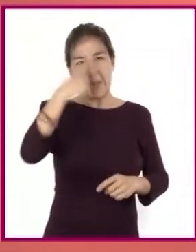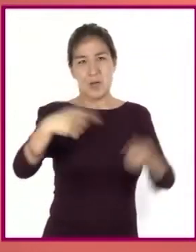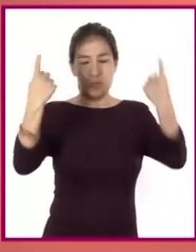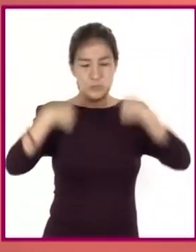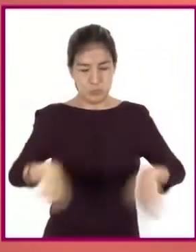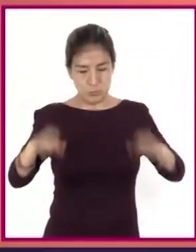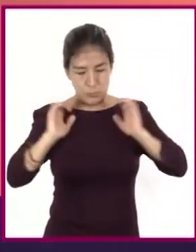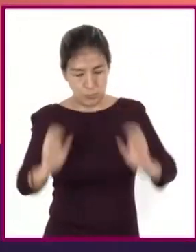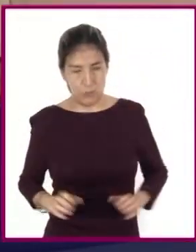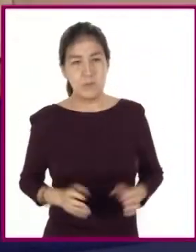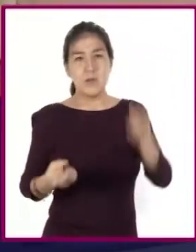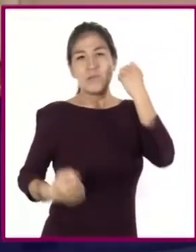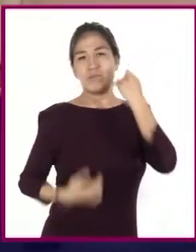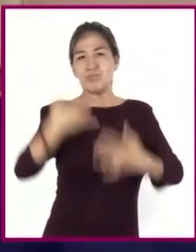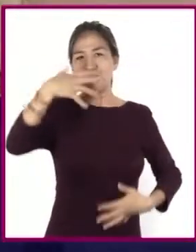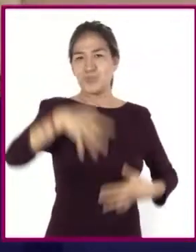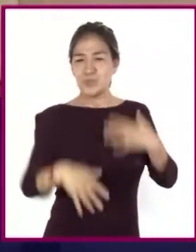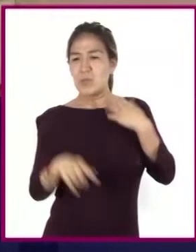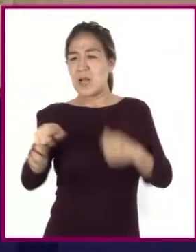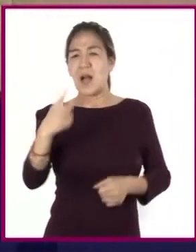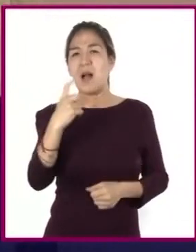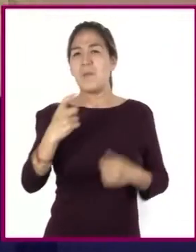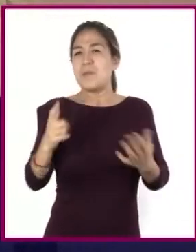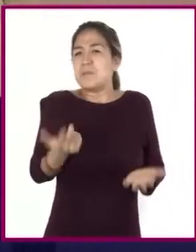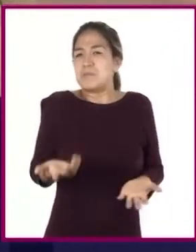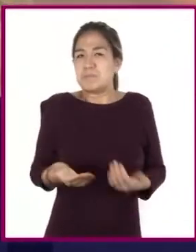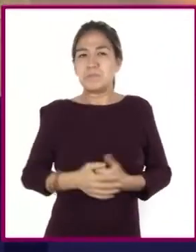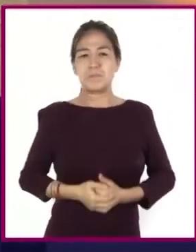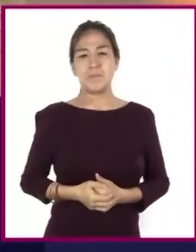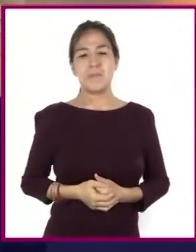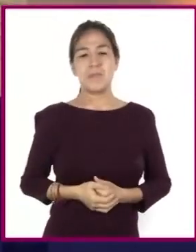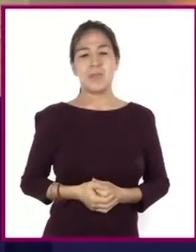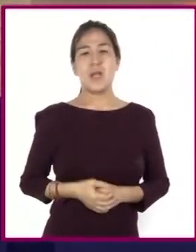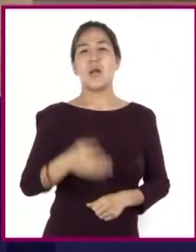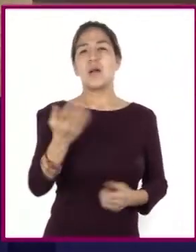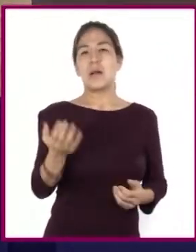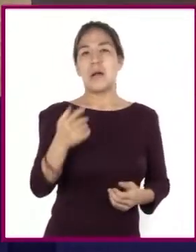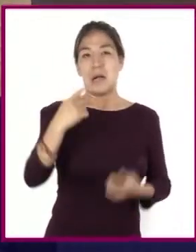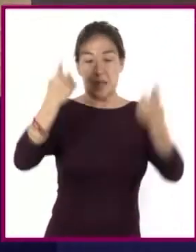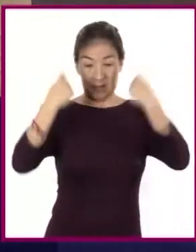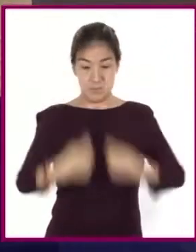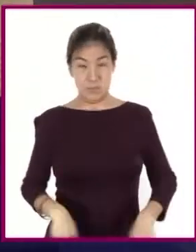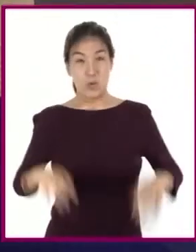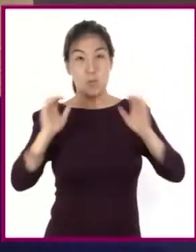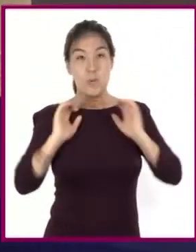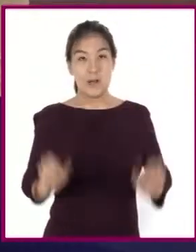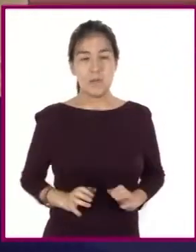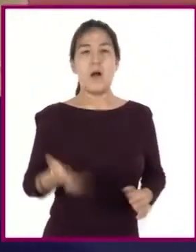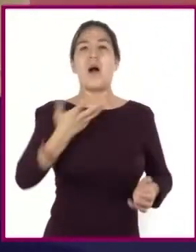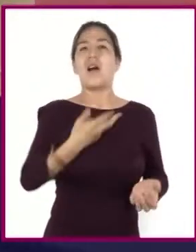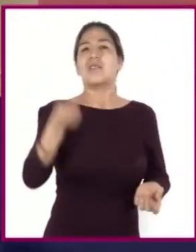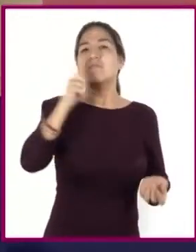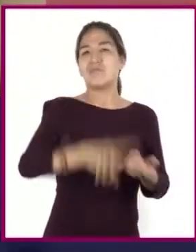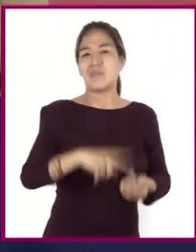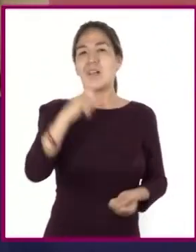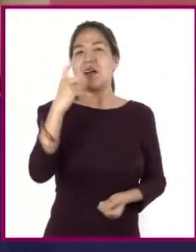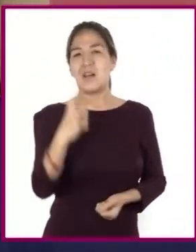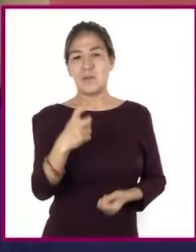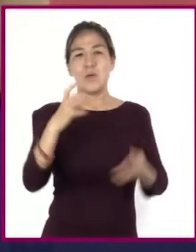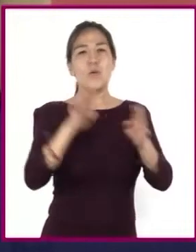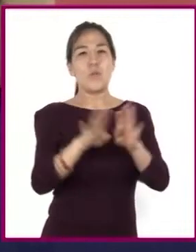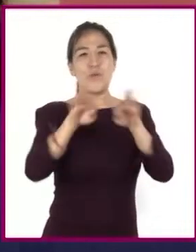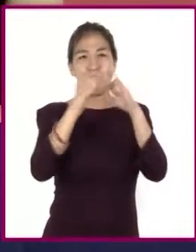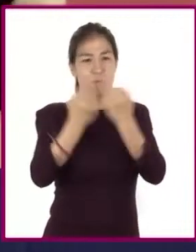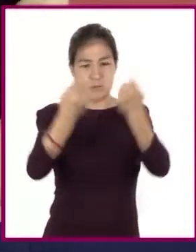fisiológico y celular? En general, nuestras células están hechas de agua. Podemos decir que más del 70% de nuestra